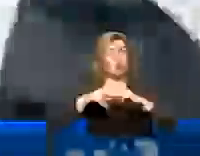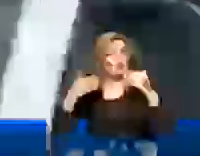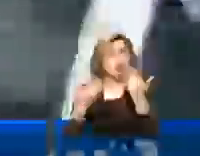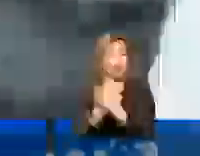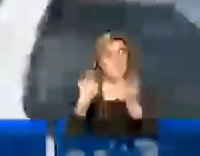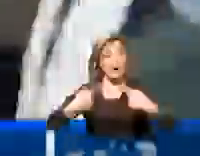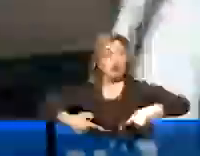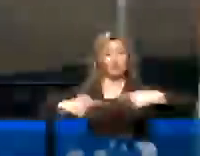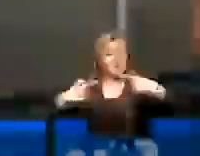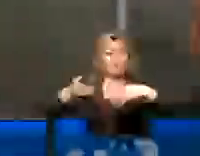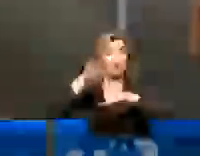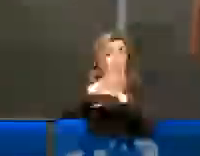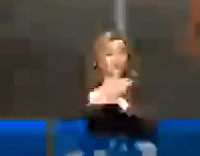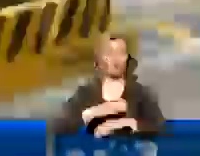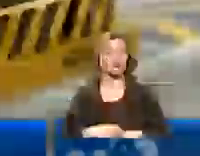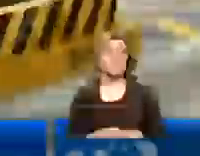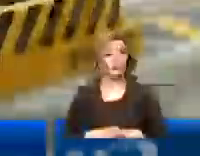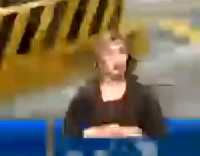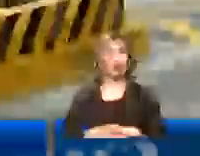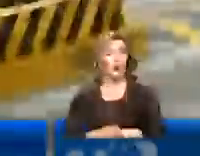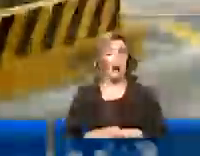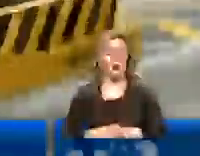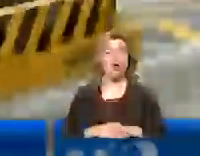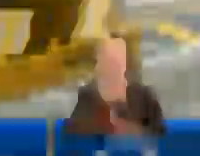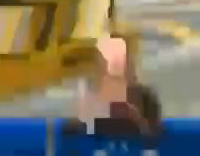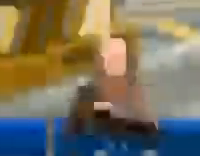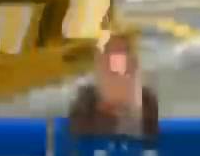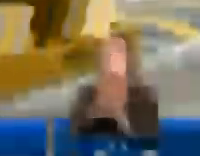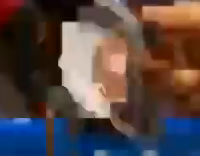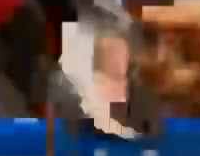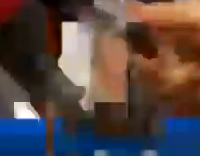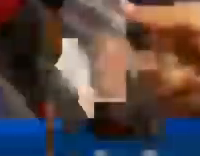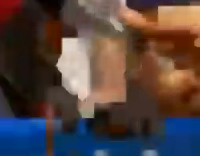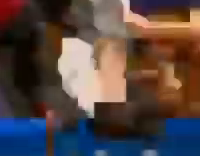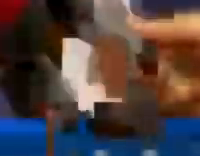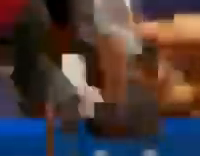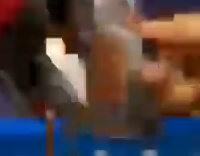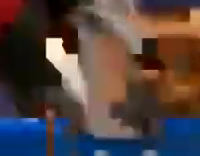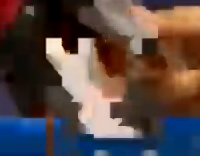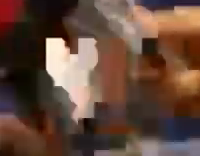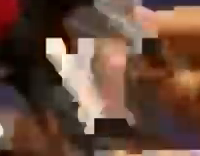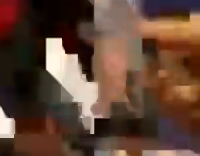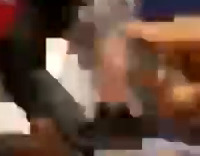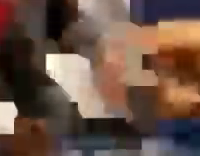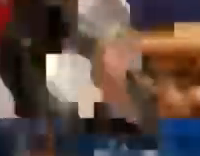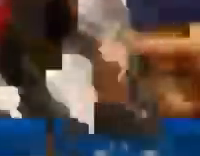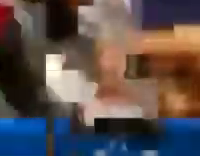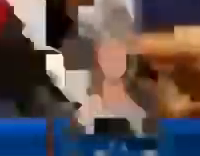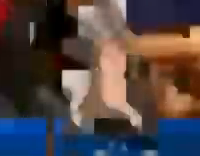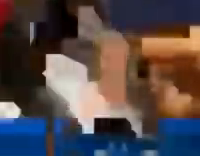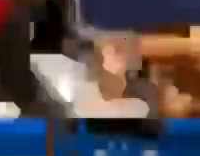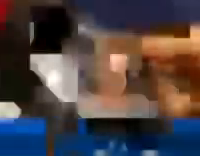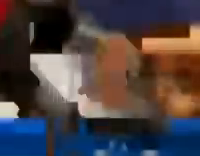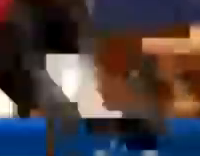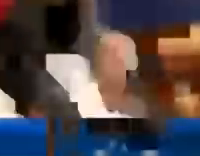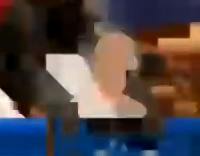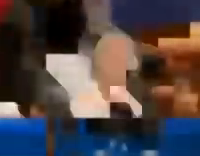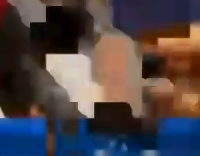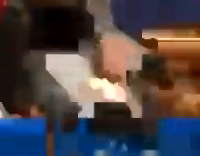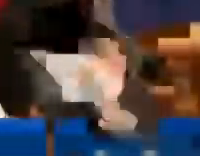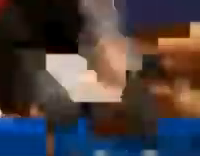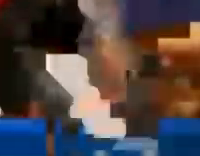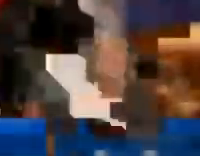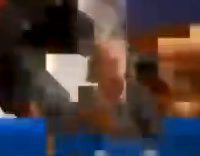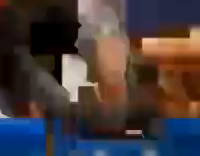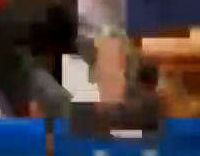nuevos peajes previstos en la carretera Progreso Playas y en Santa Elena. Todo va a depender de que se cumplan las inversiones. Nosotros tenemos que verificar de